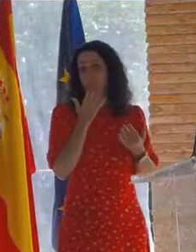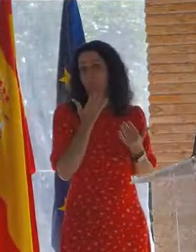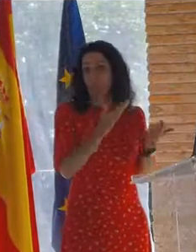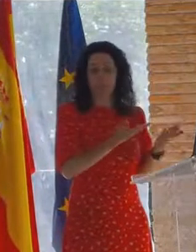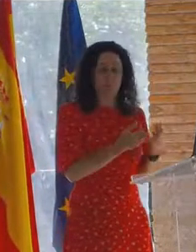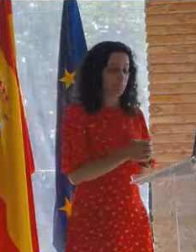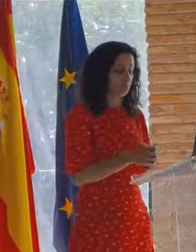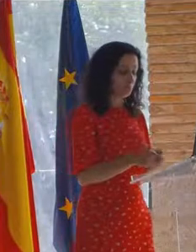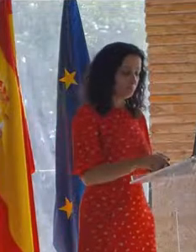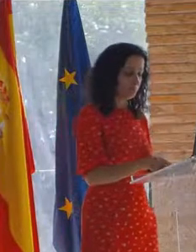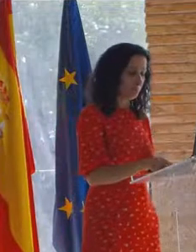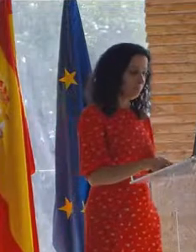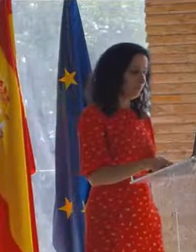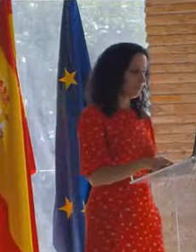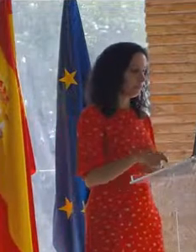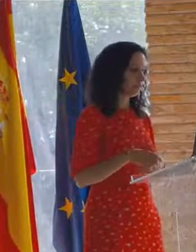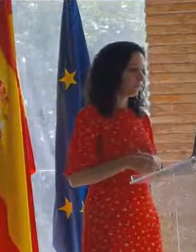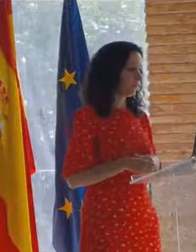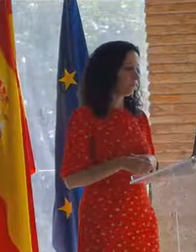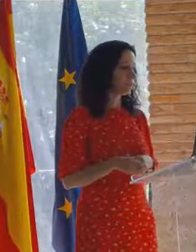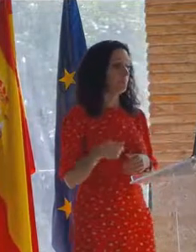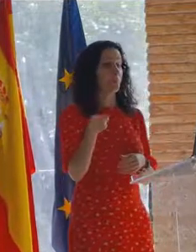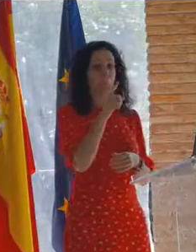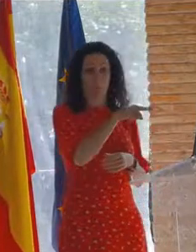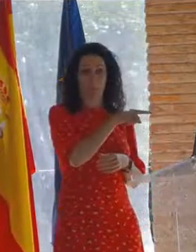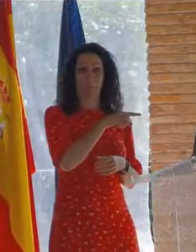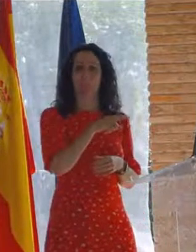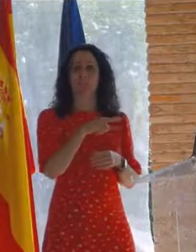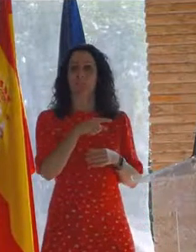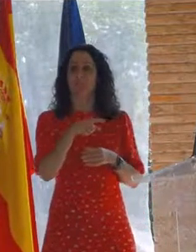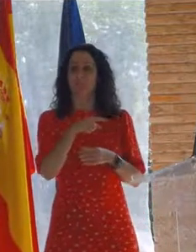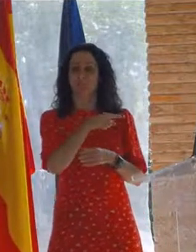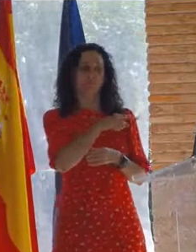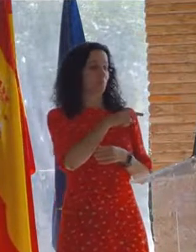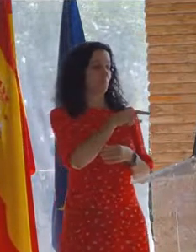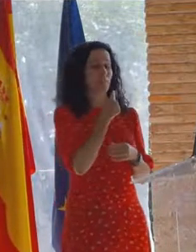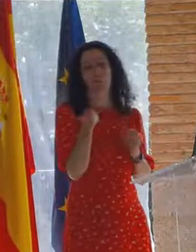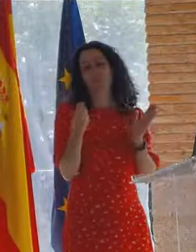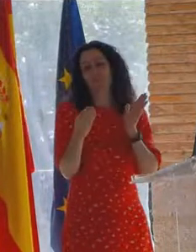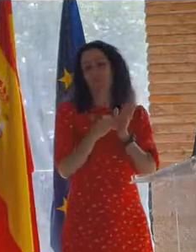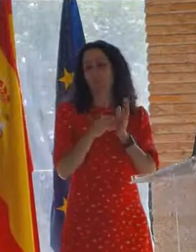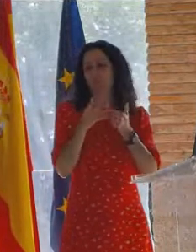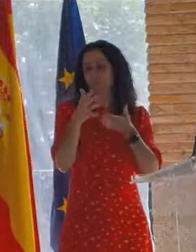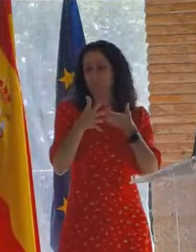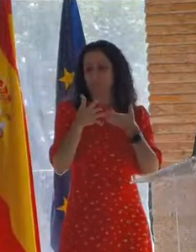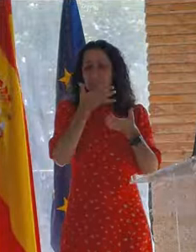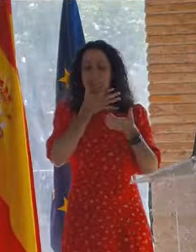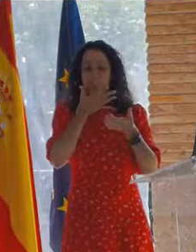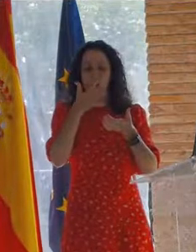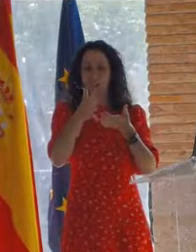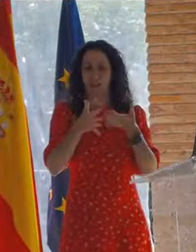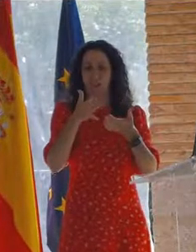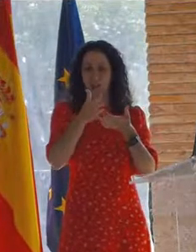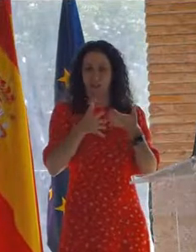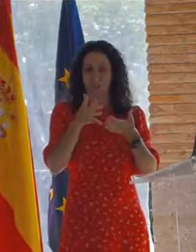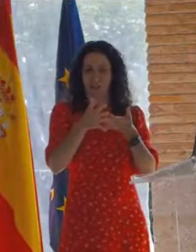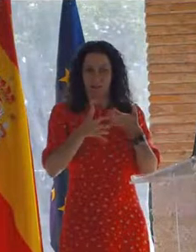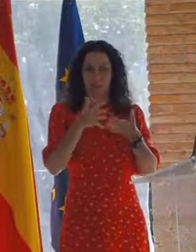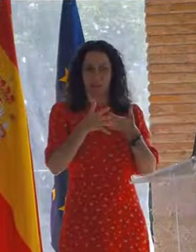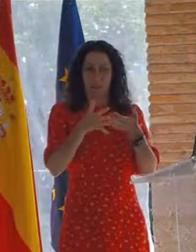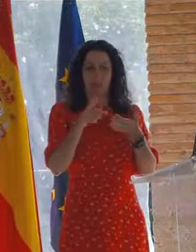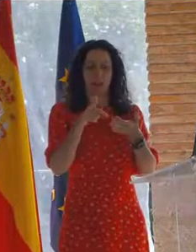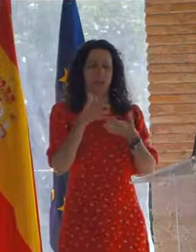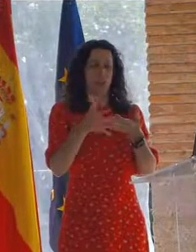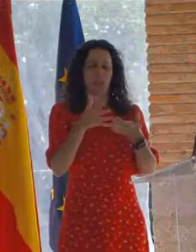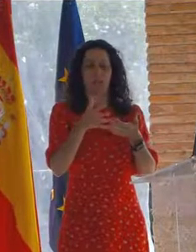y lo que tendría que ser es adaptado a que haya un intérprete de lengua de signos también eh Bueno está el